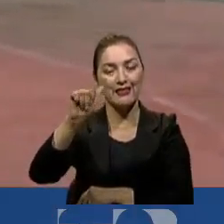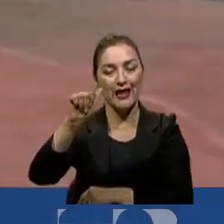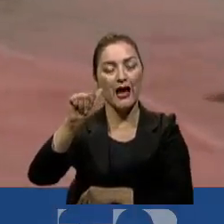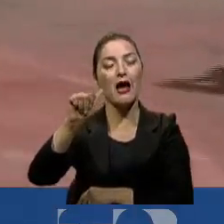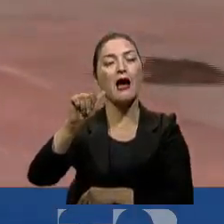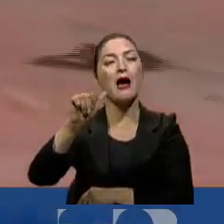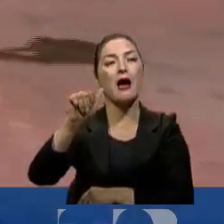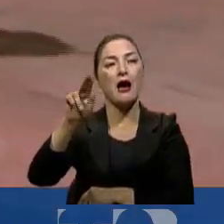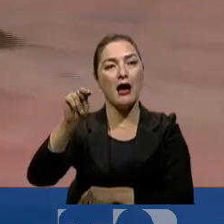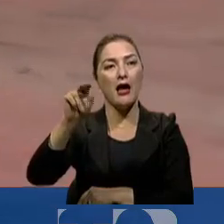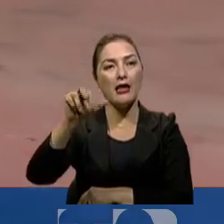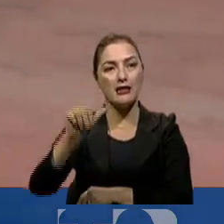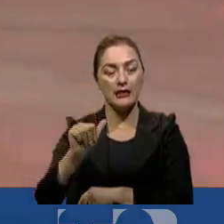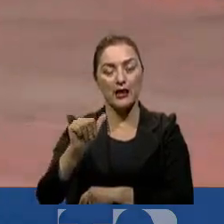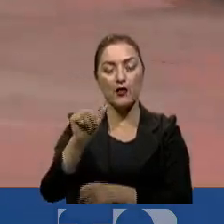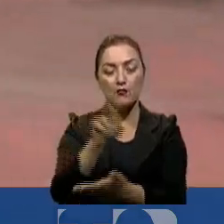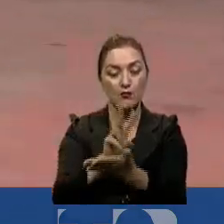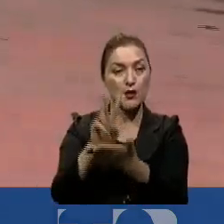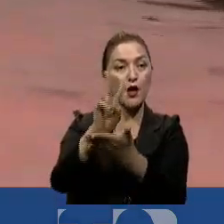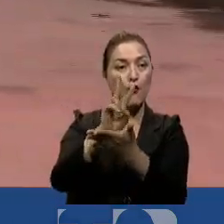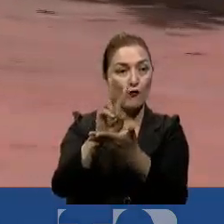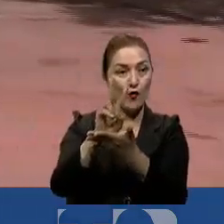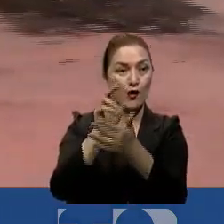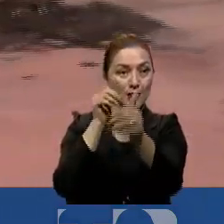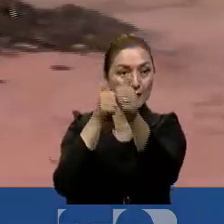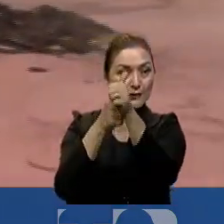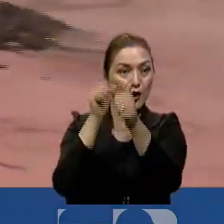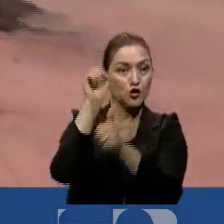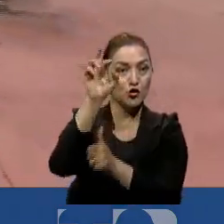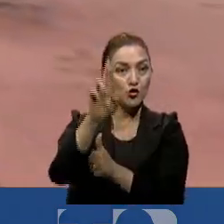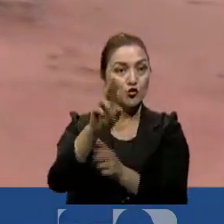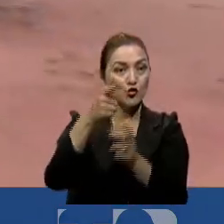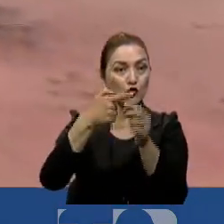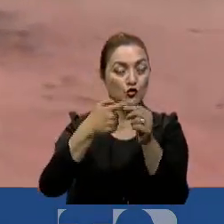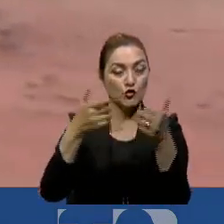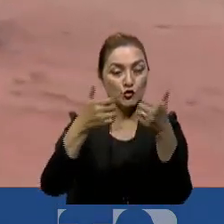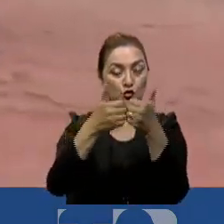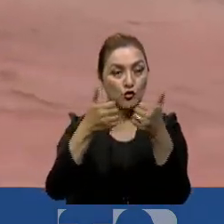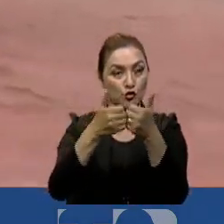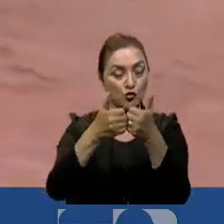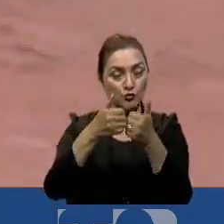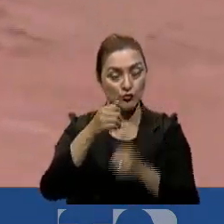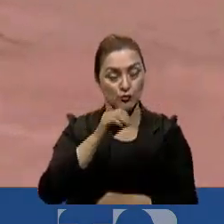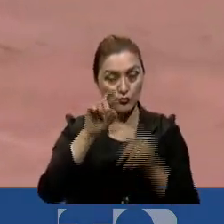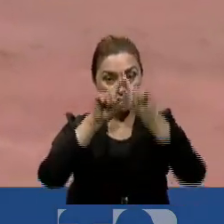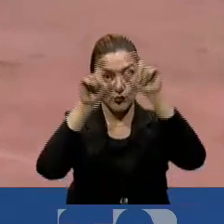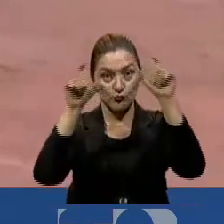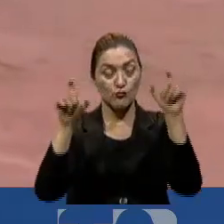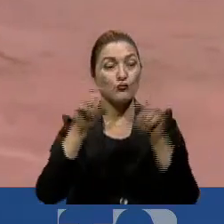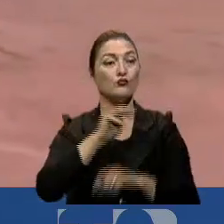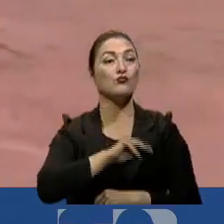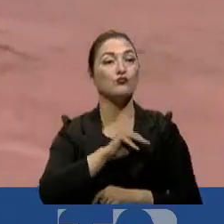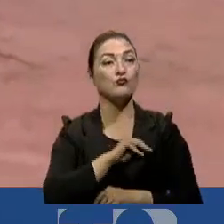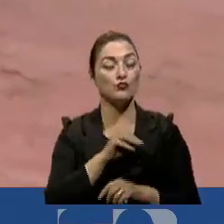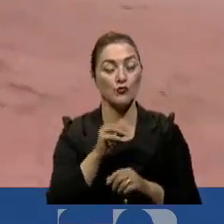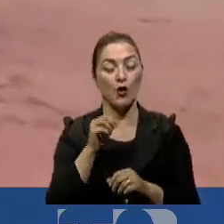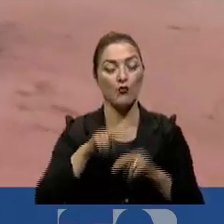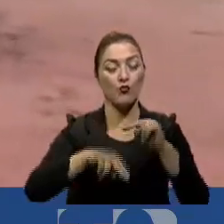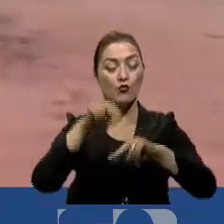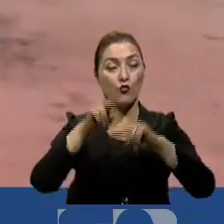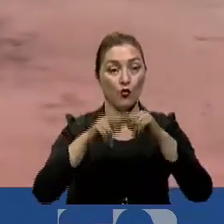Villaflor, en el sur de Quito. Y ustedes pueden observar a esta hora ya hay una cuadrilla de la empresa metropolitana de movilidad y obras